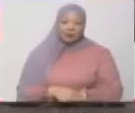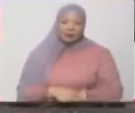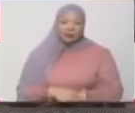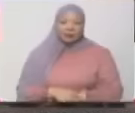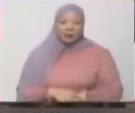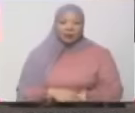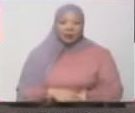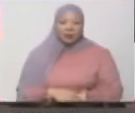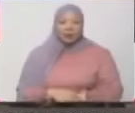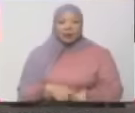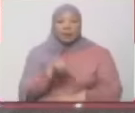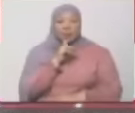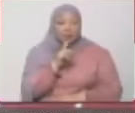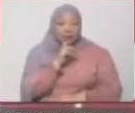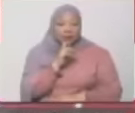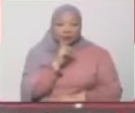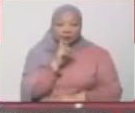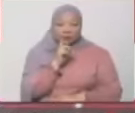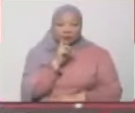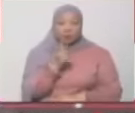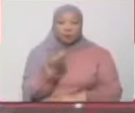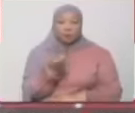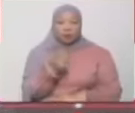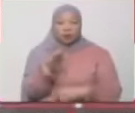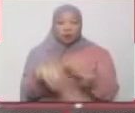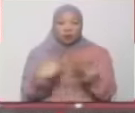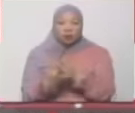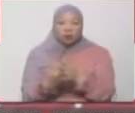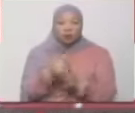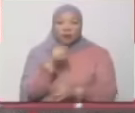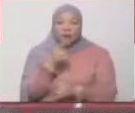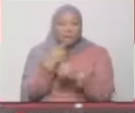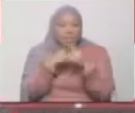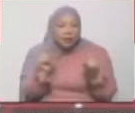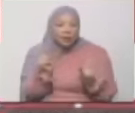Sobre todo en las duras y en las maduras, en las duras, perdón.